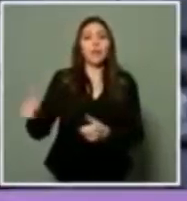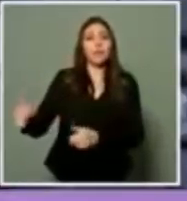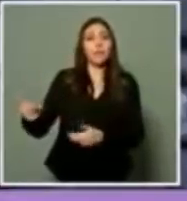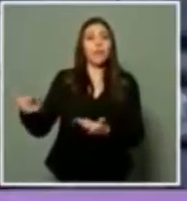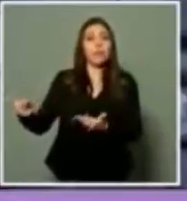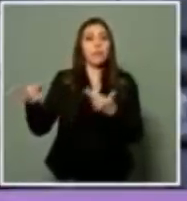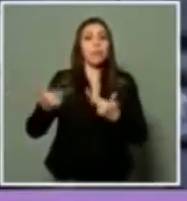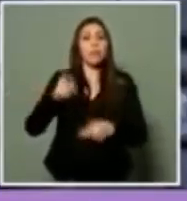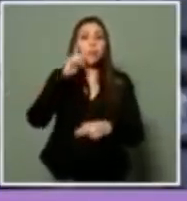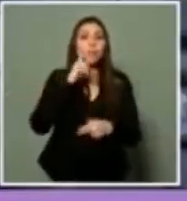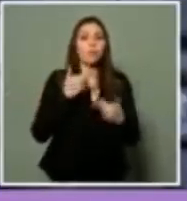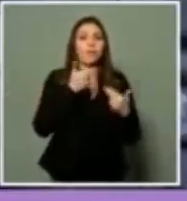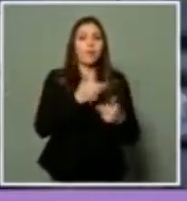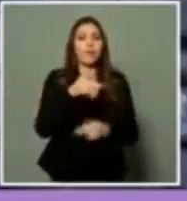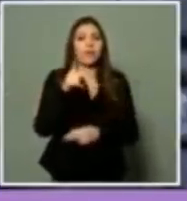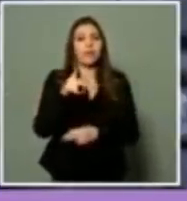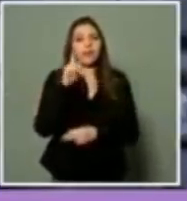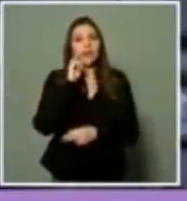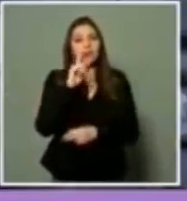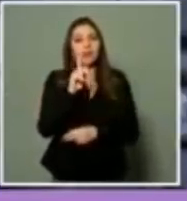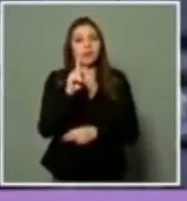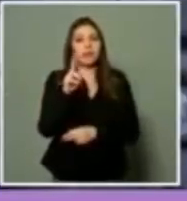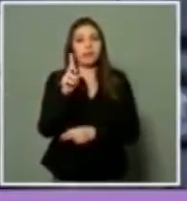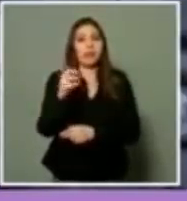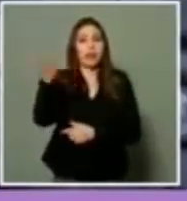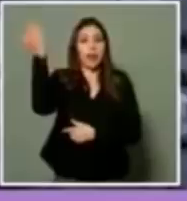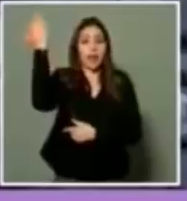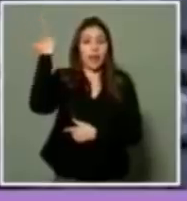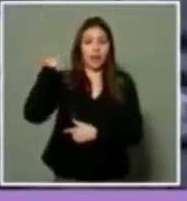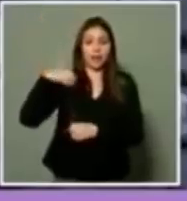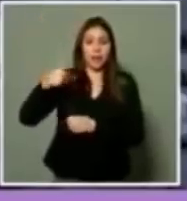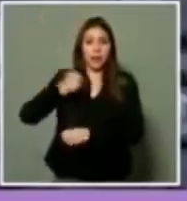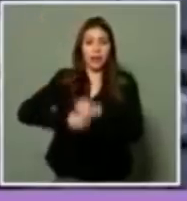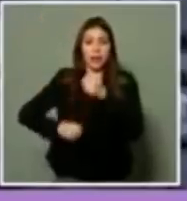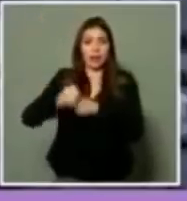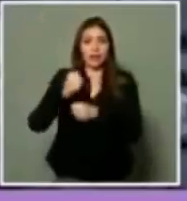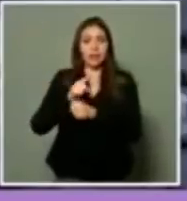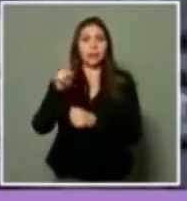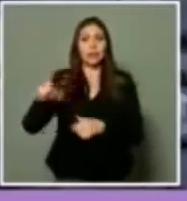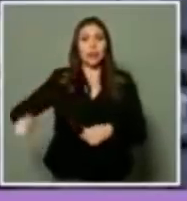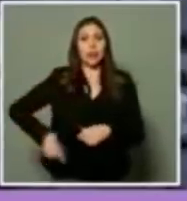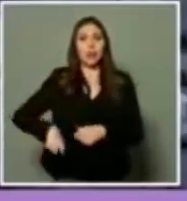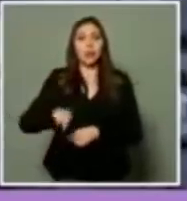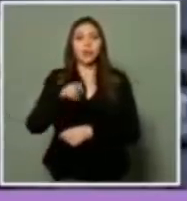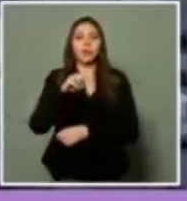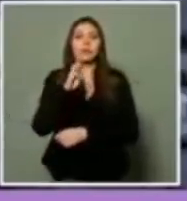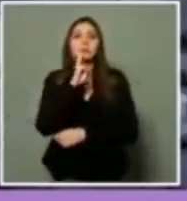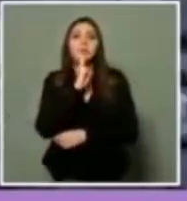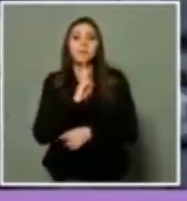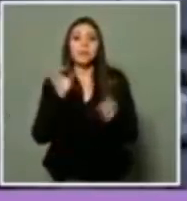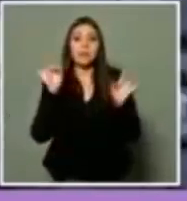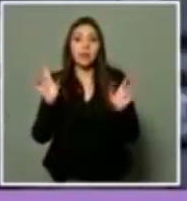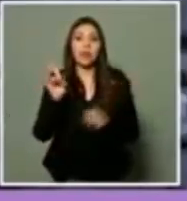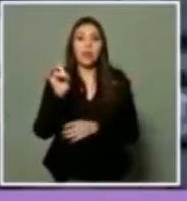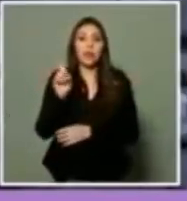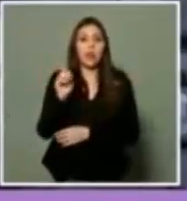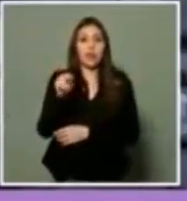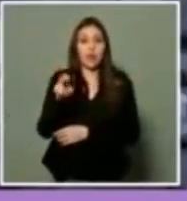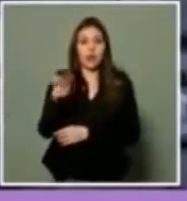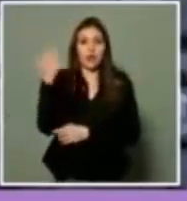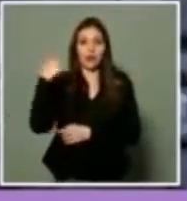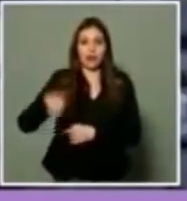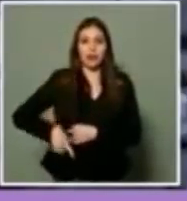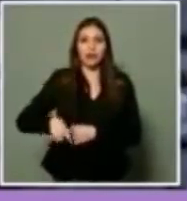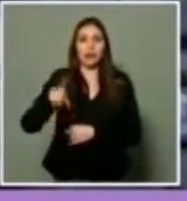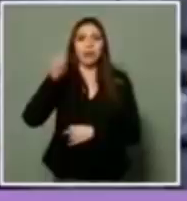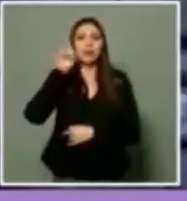En los últimos 6 años, con el gobierno de Mancera y Dione, actualmente, los feminicidios han sumado